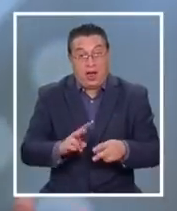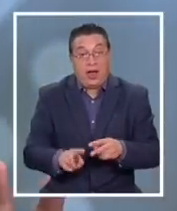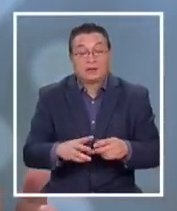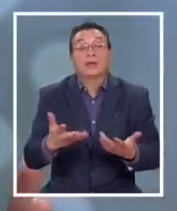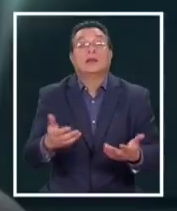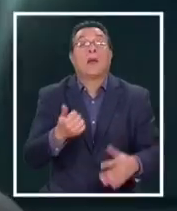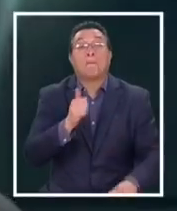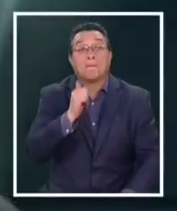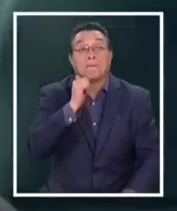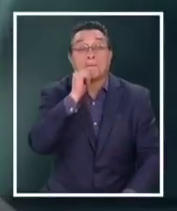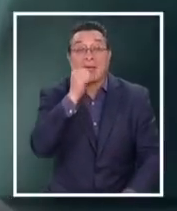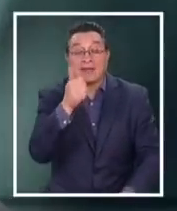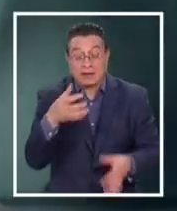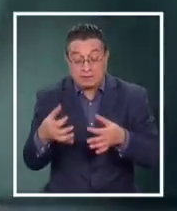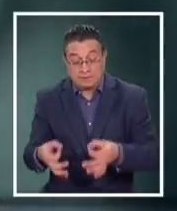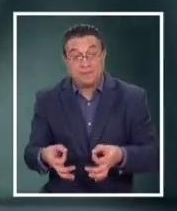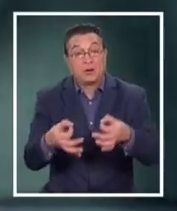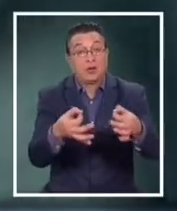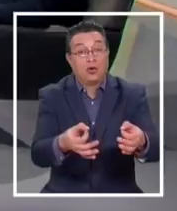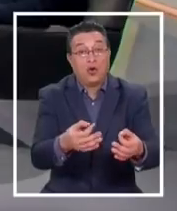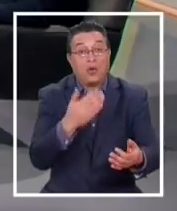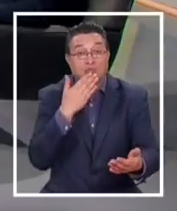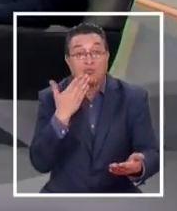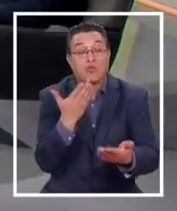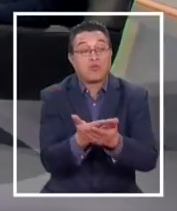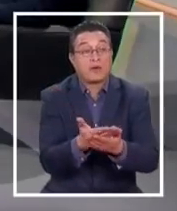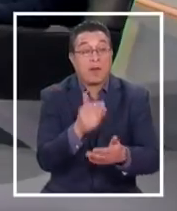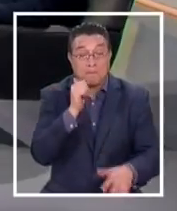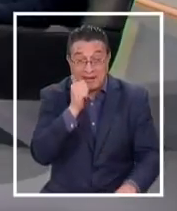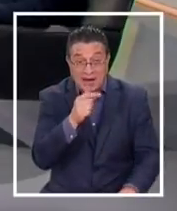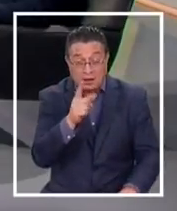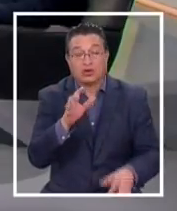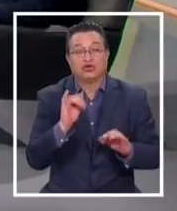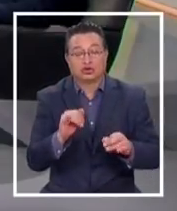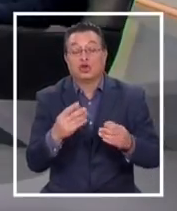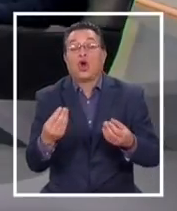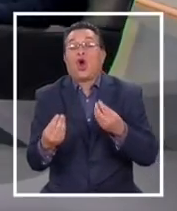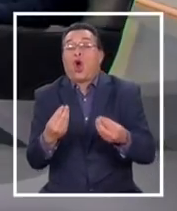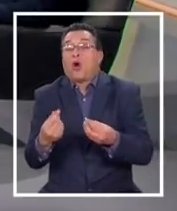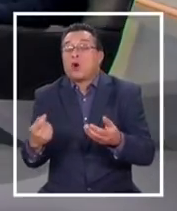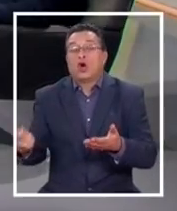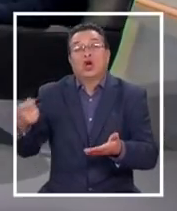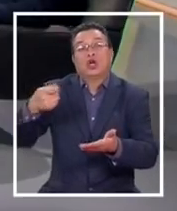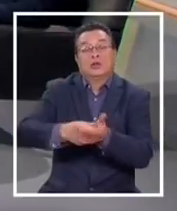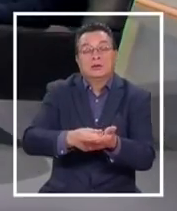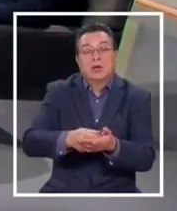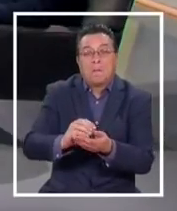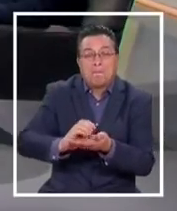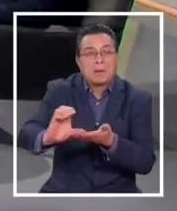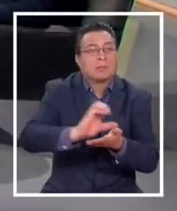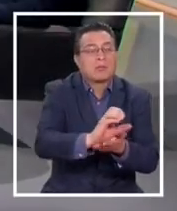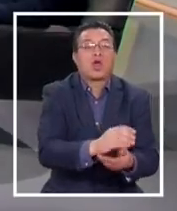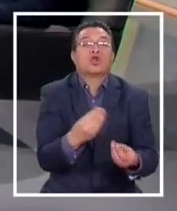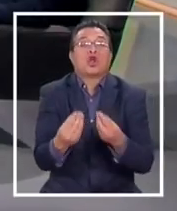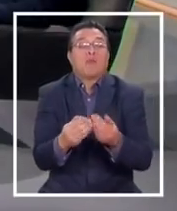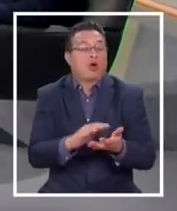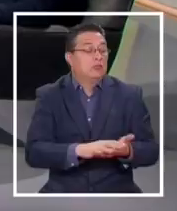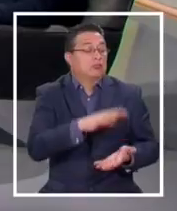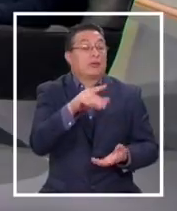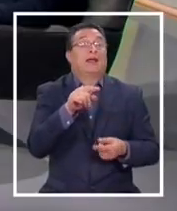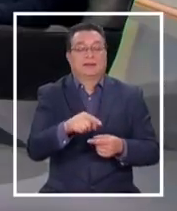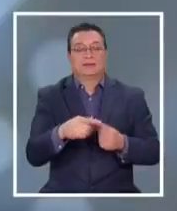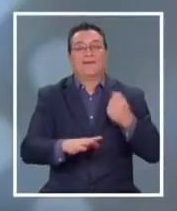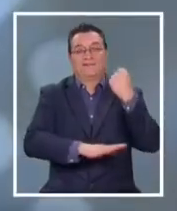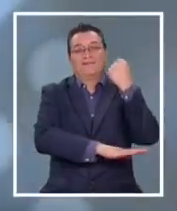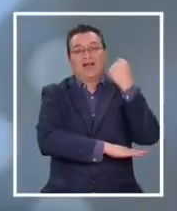¿Y mañana le van a entregar esa propuesta al gobierno? Darle forma, con fuentes de financiamiento concretas para poder sustentar